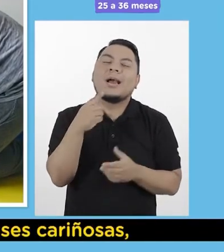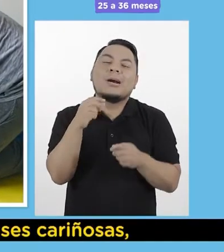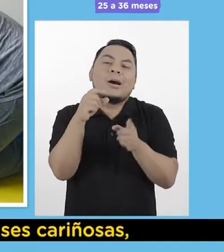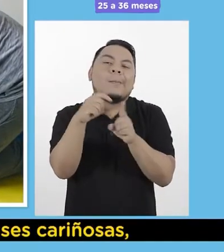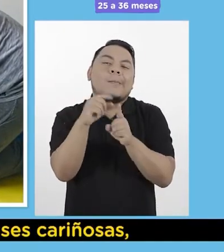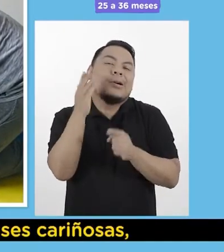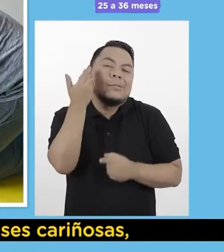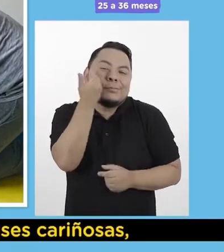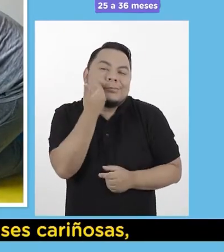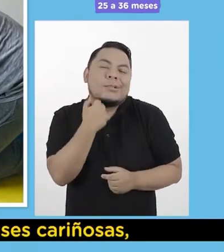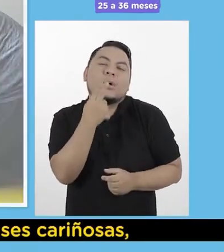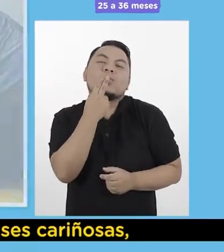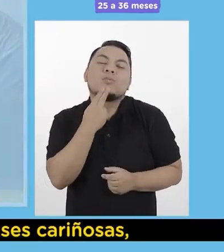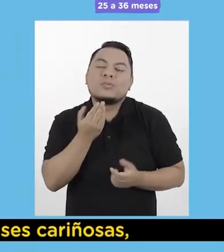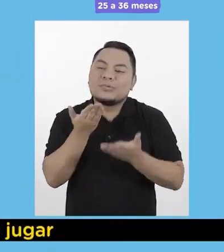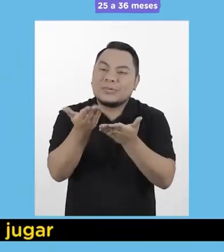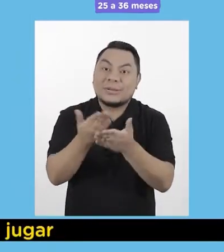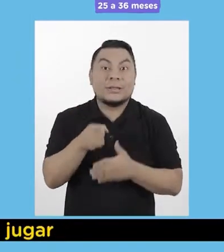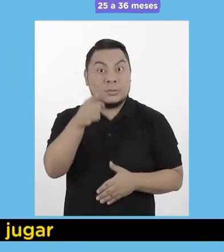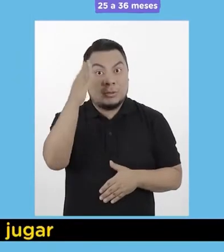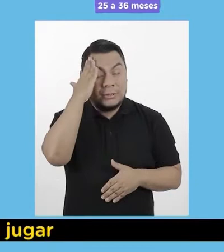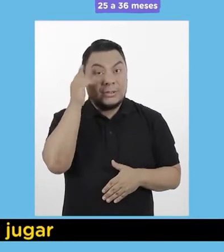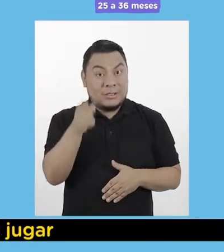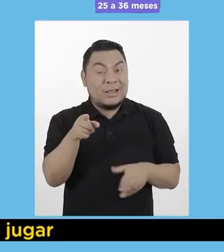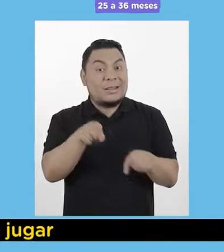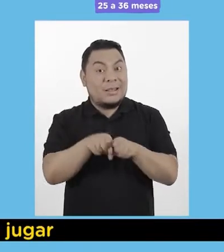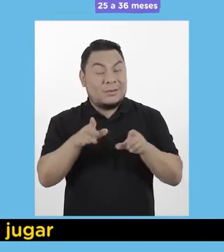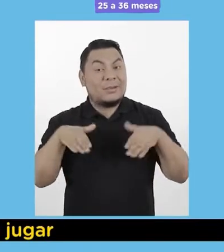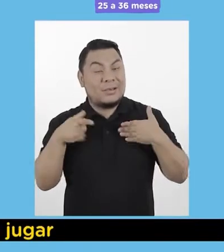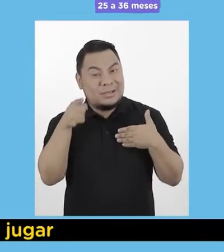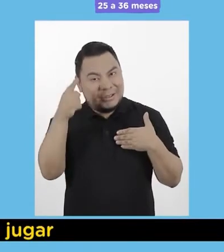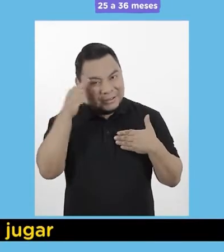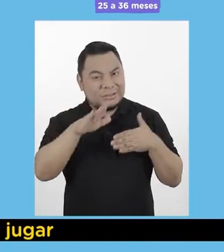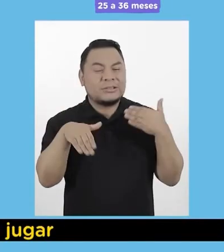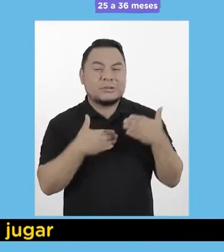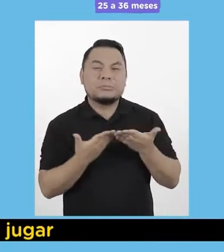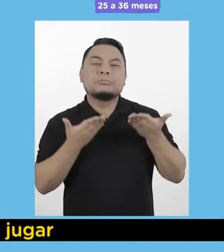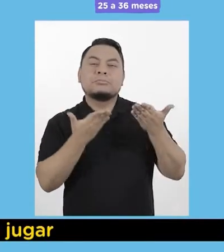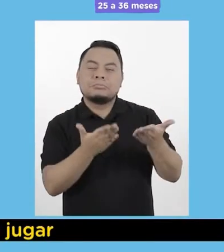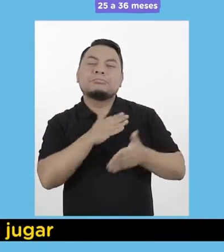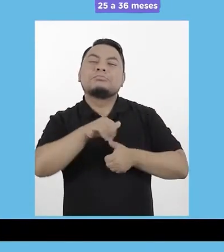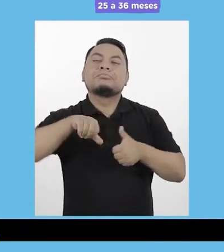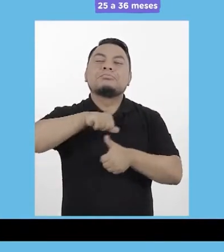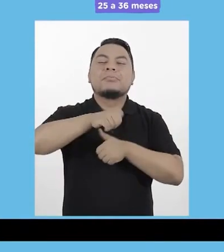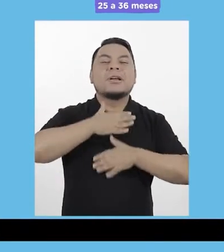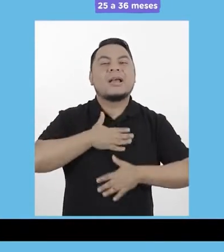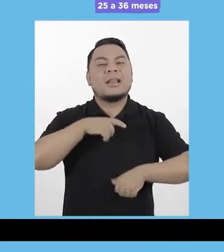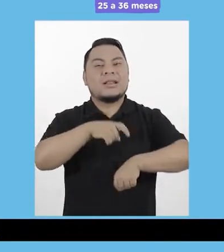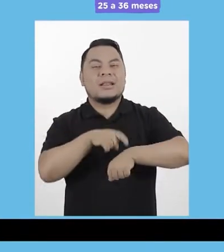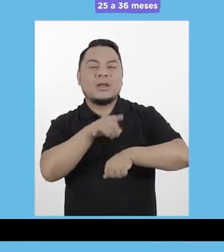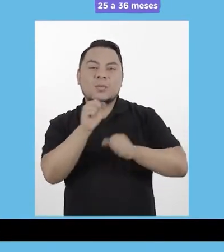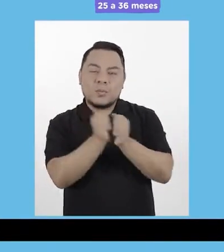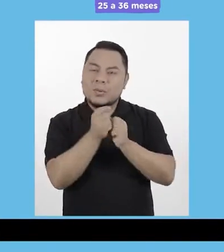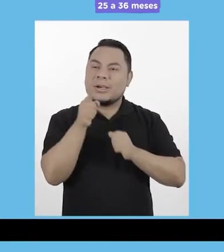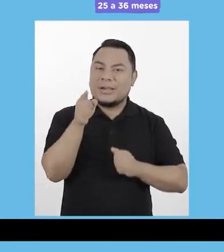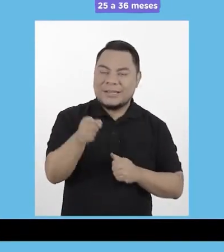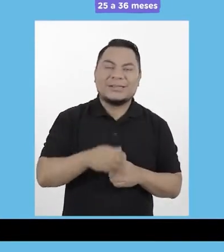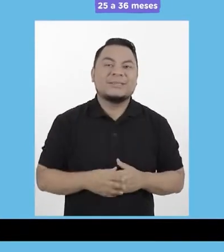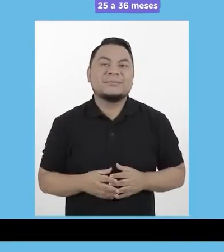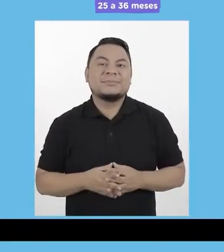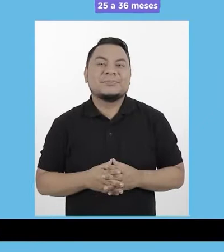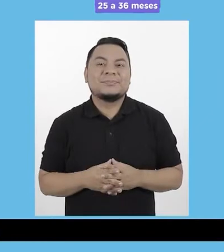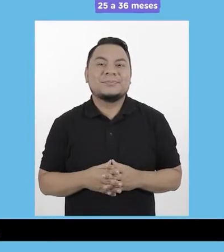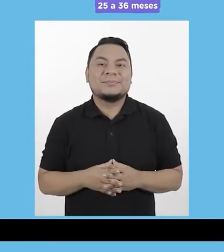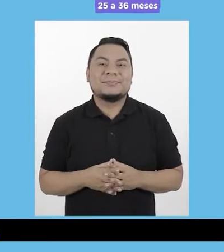dile frases cariñosas. Hazle saber que también te gusta jugar y pasar tiempo con